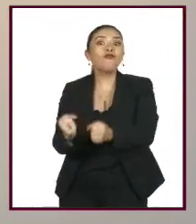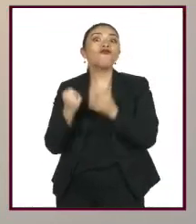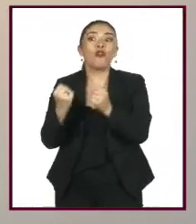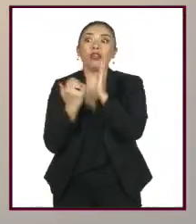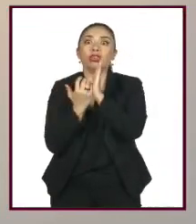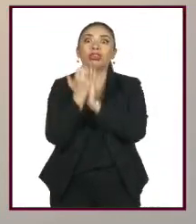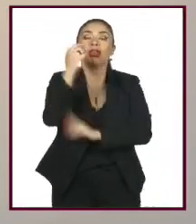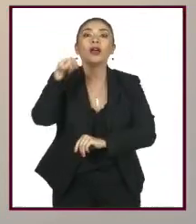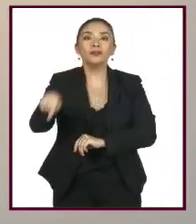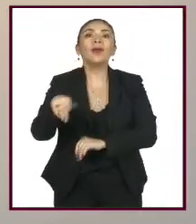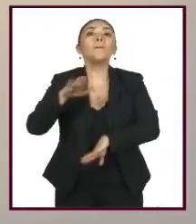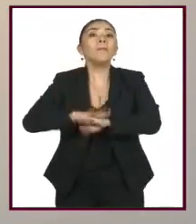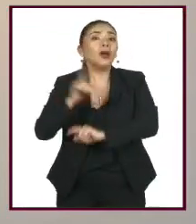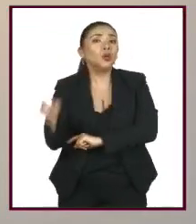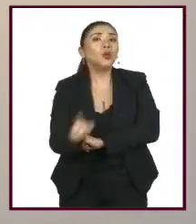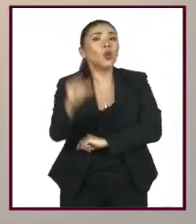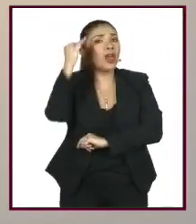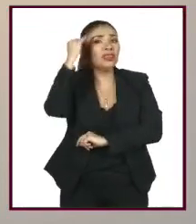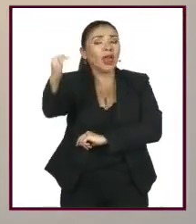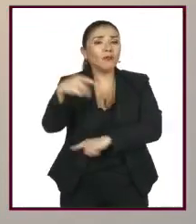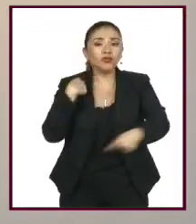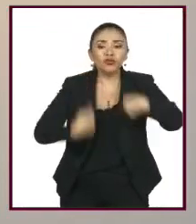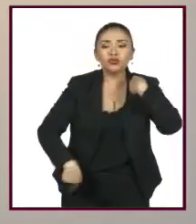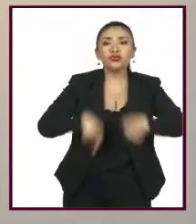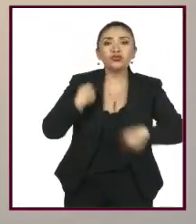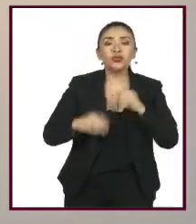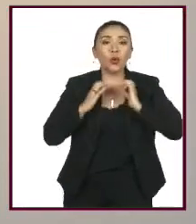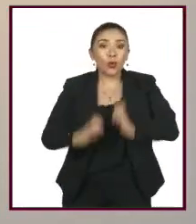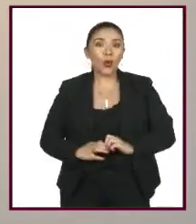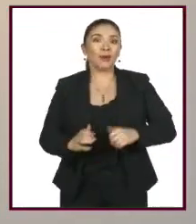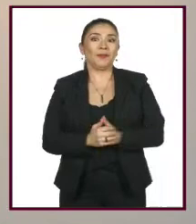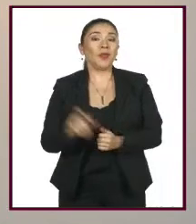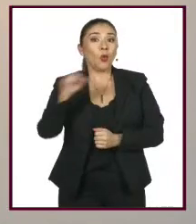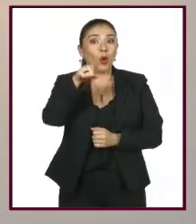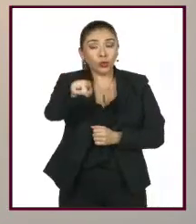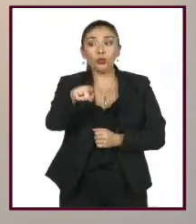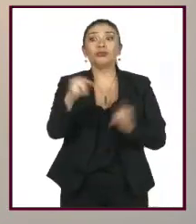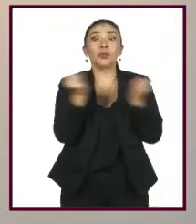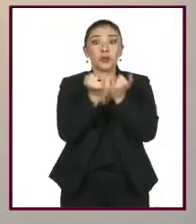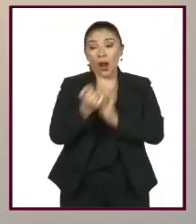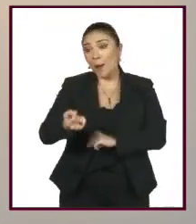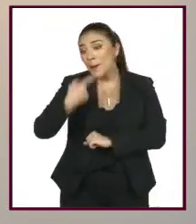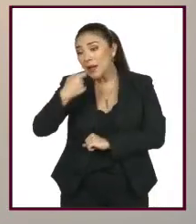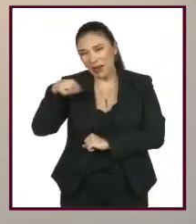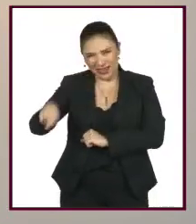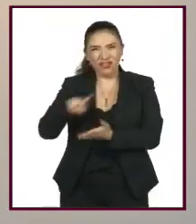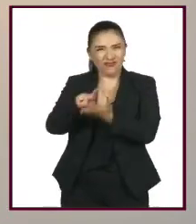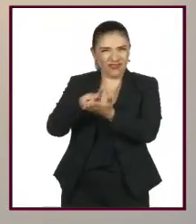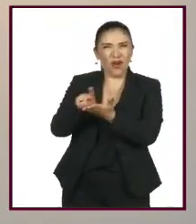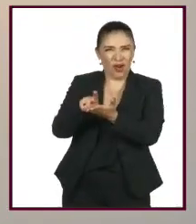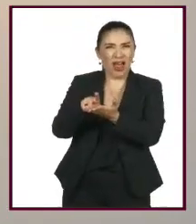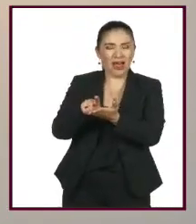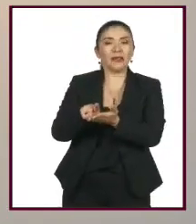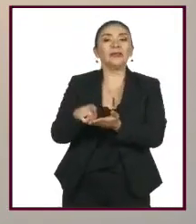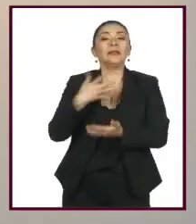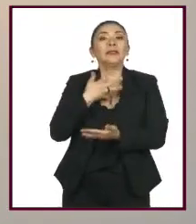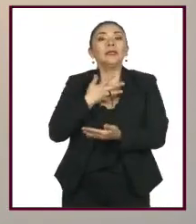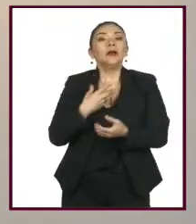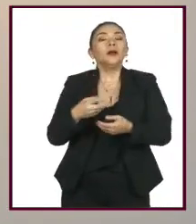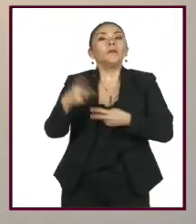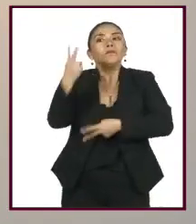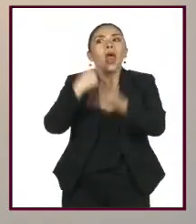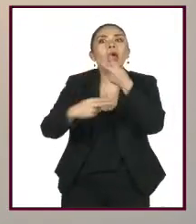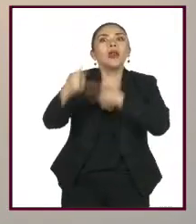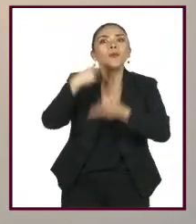efectos también son más duraderos. Entonces, al consumir también las metanfetaminas, esta liberación constante